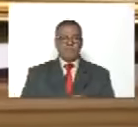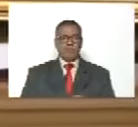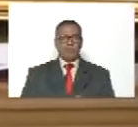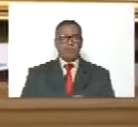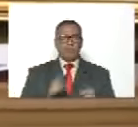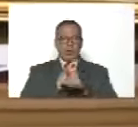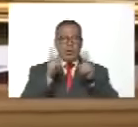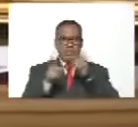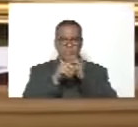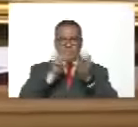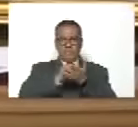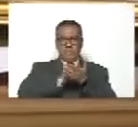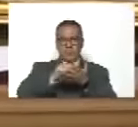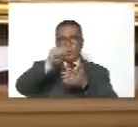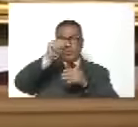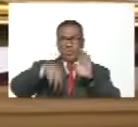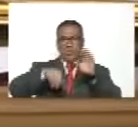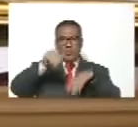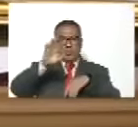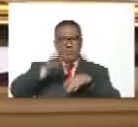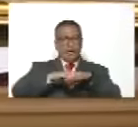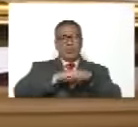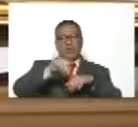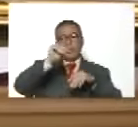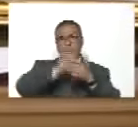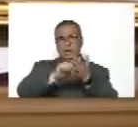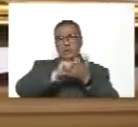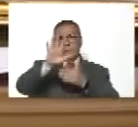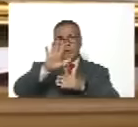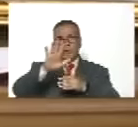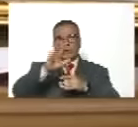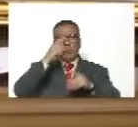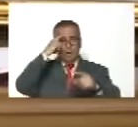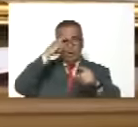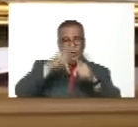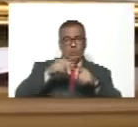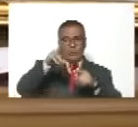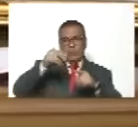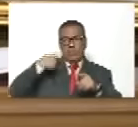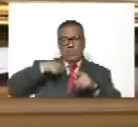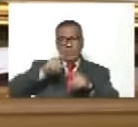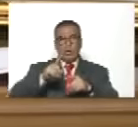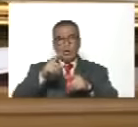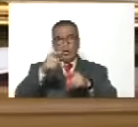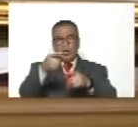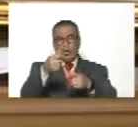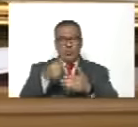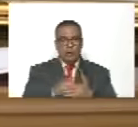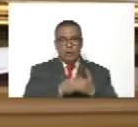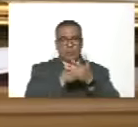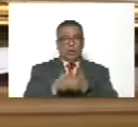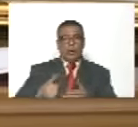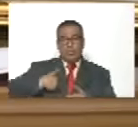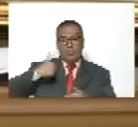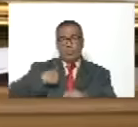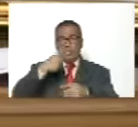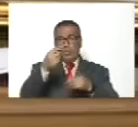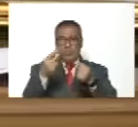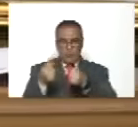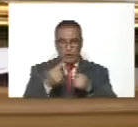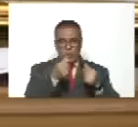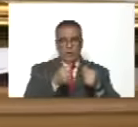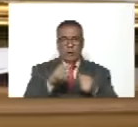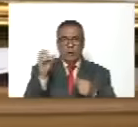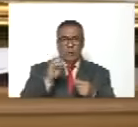en el artículo quinto, final del primer párrafo, de la siguiente manera: cuyo objeto no esté orientado a la obtención de un provecho